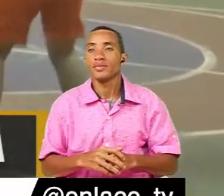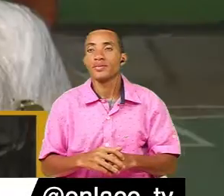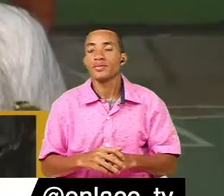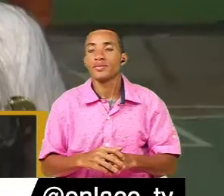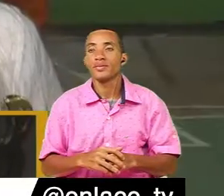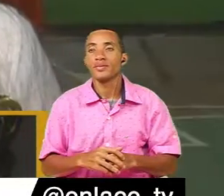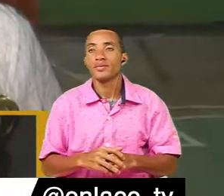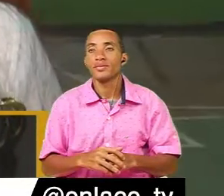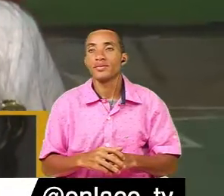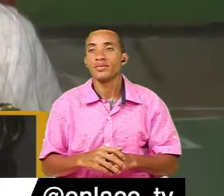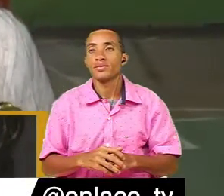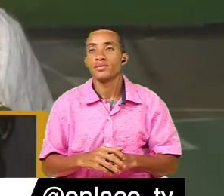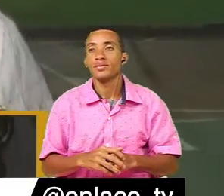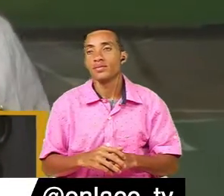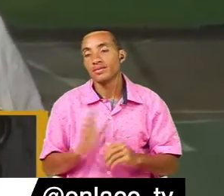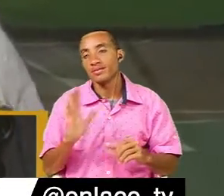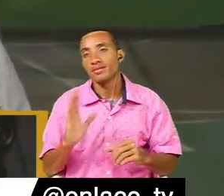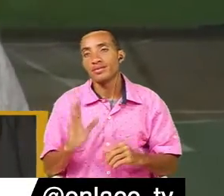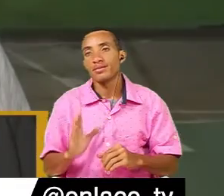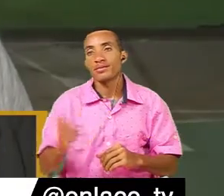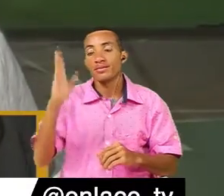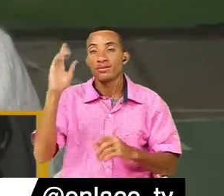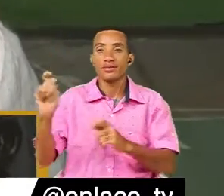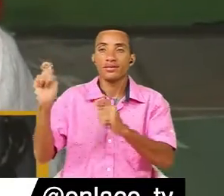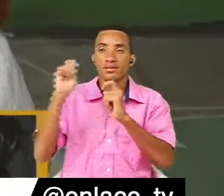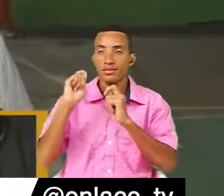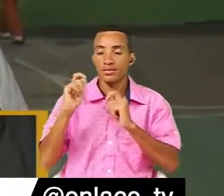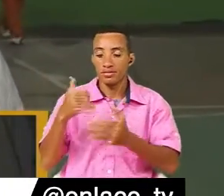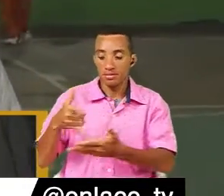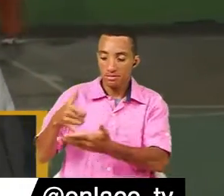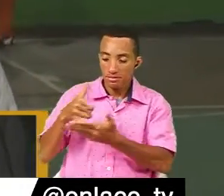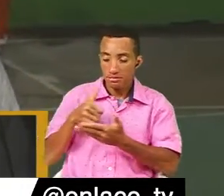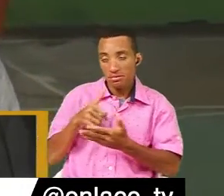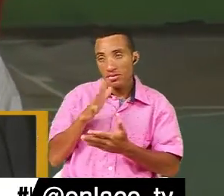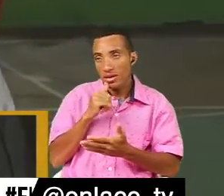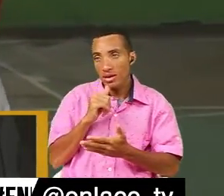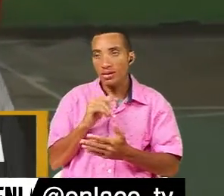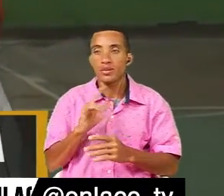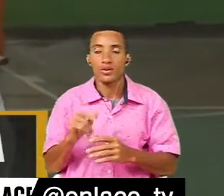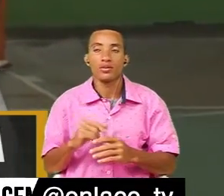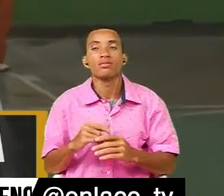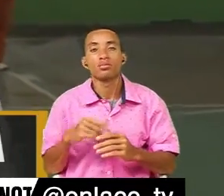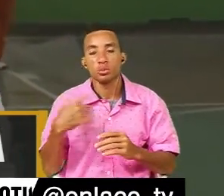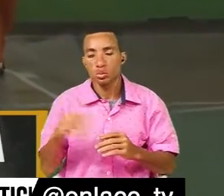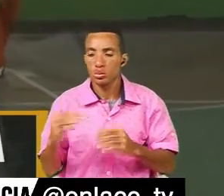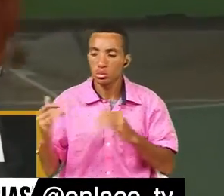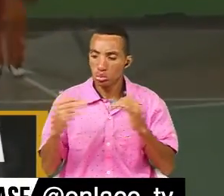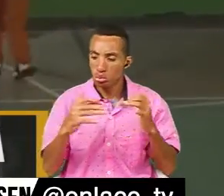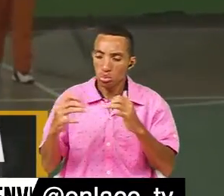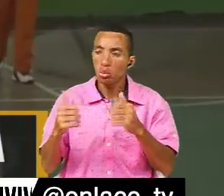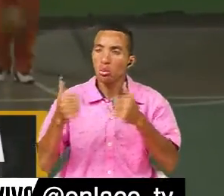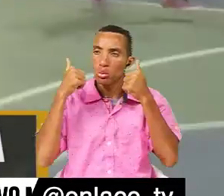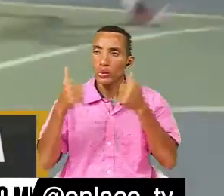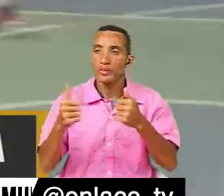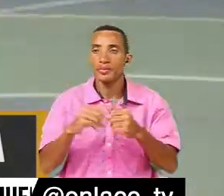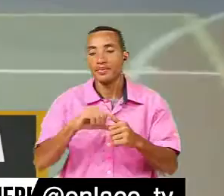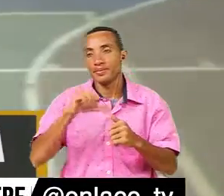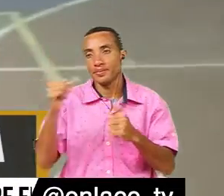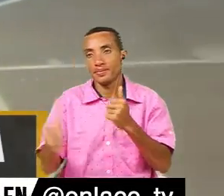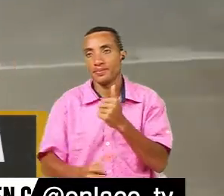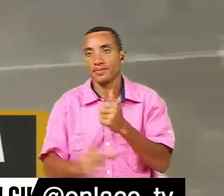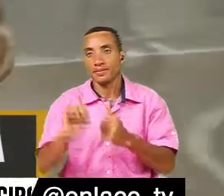no... Dios no nos dio el trofeo, pero aún así damos un buen campeonato y pues quedamos subcampeonas. En el